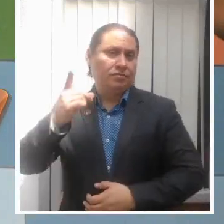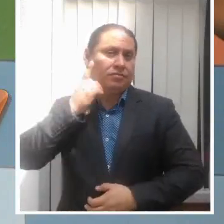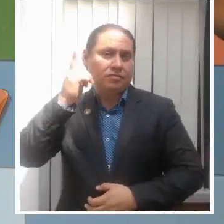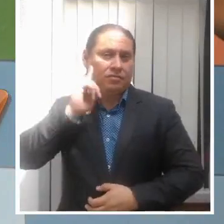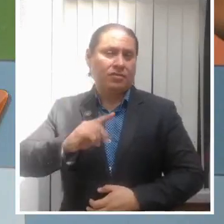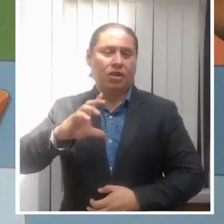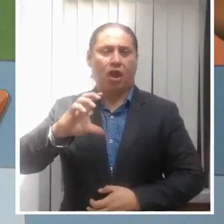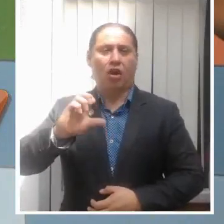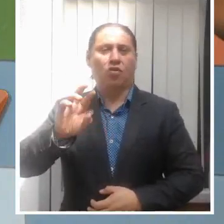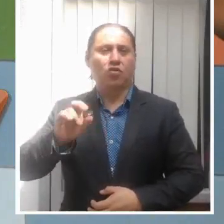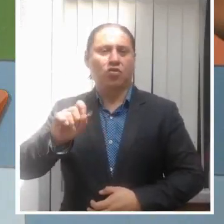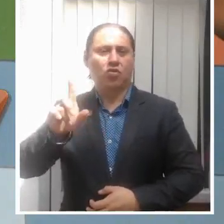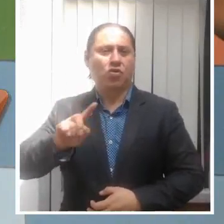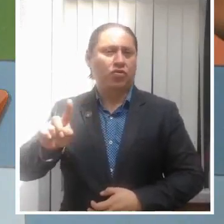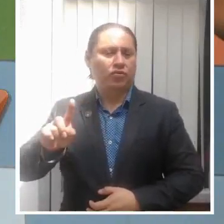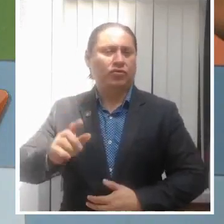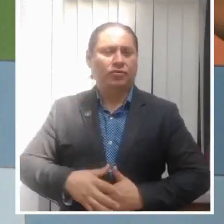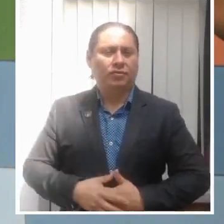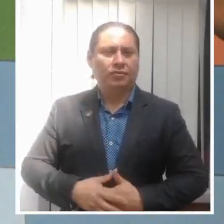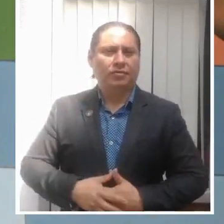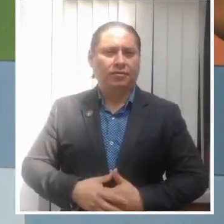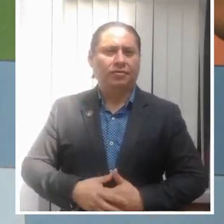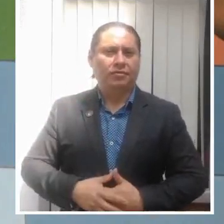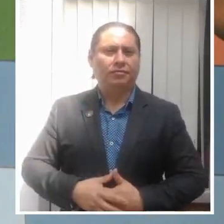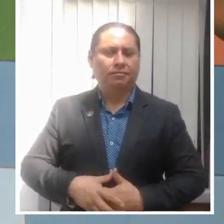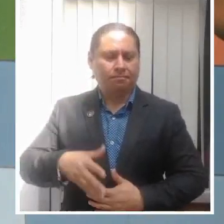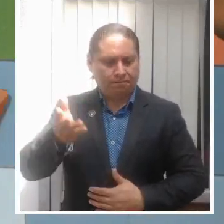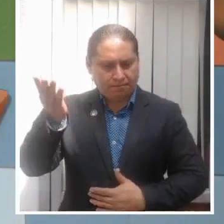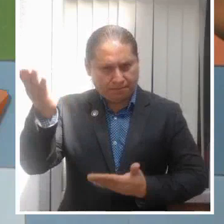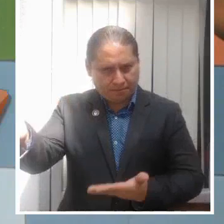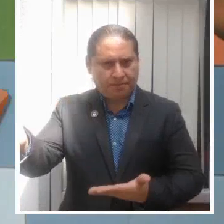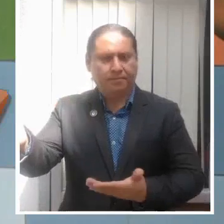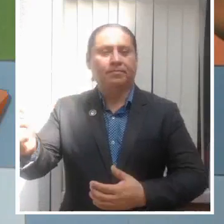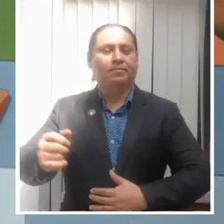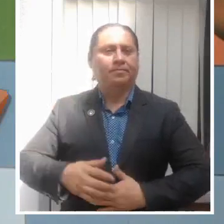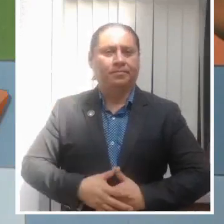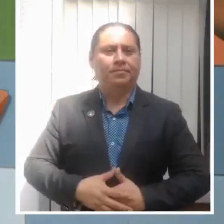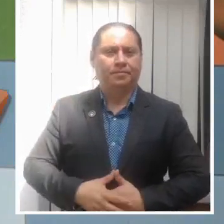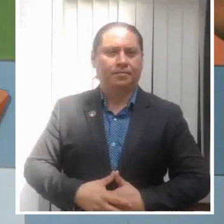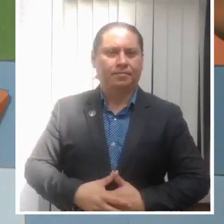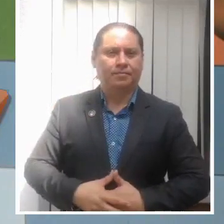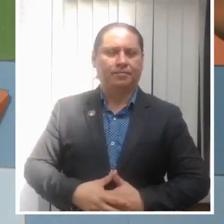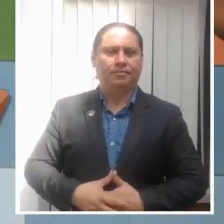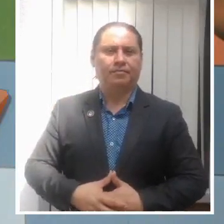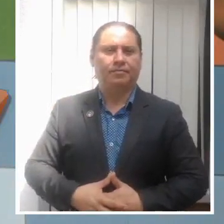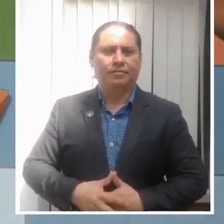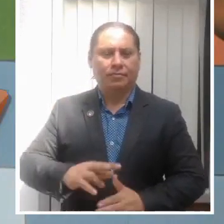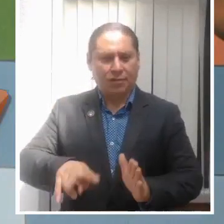diputada Cruz lo merece y lo justifica.